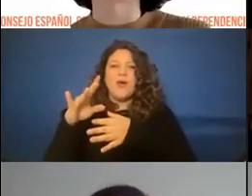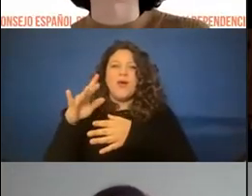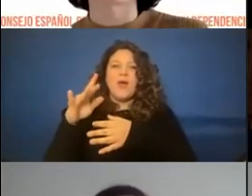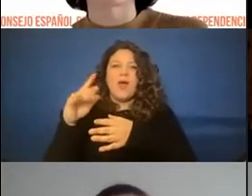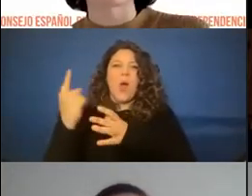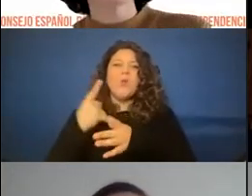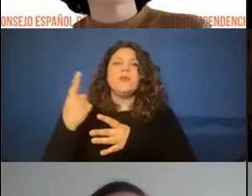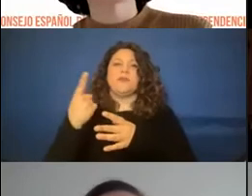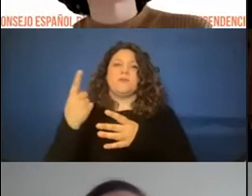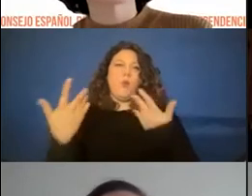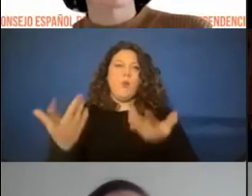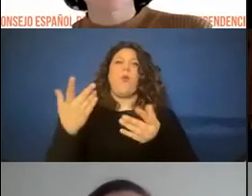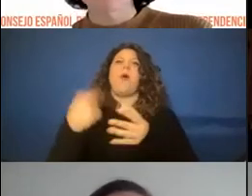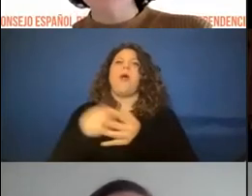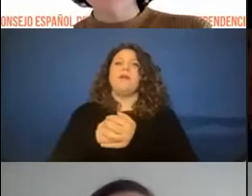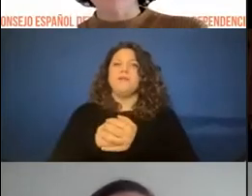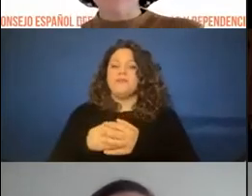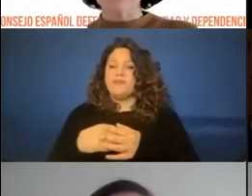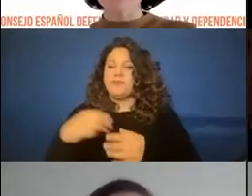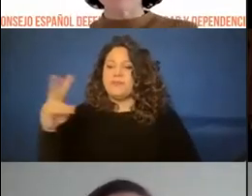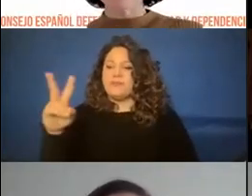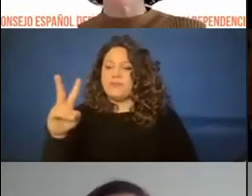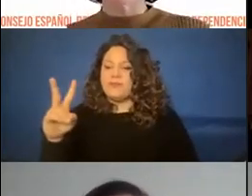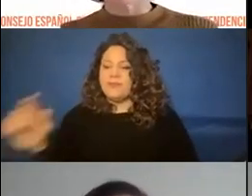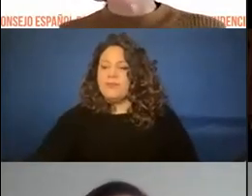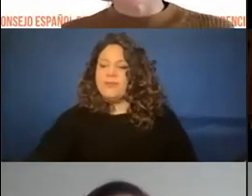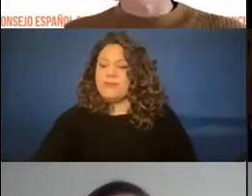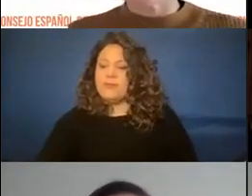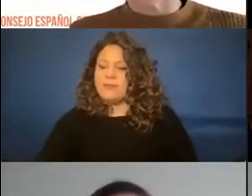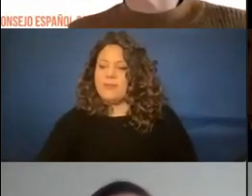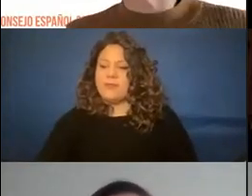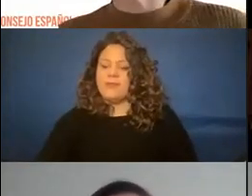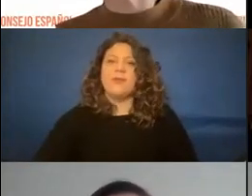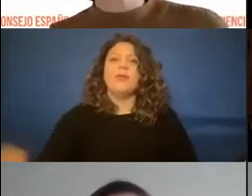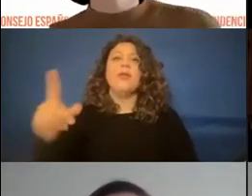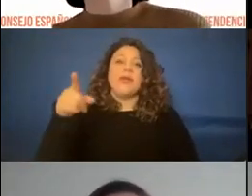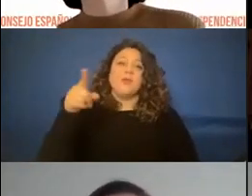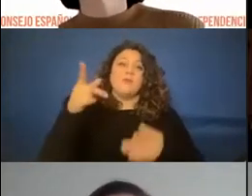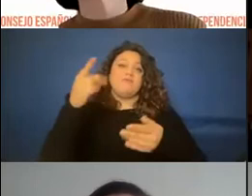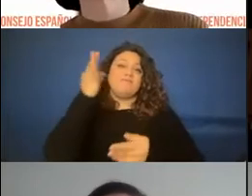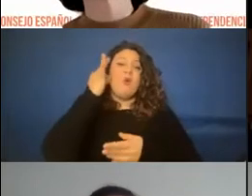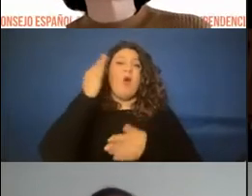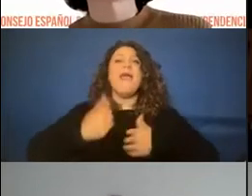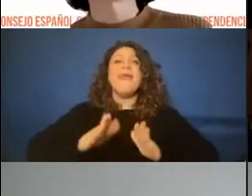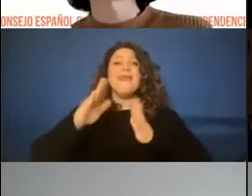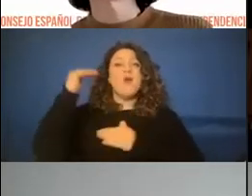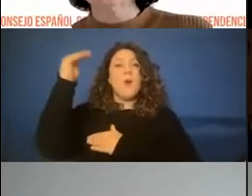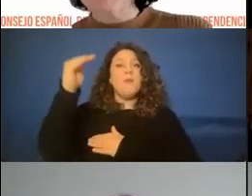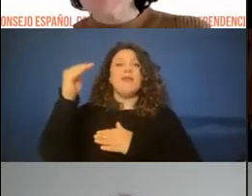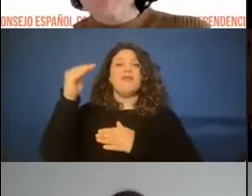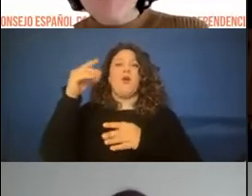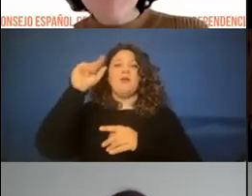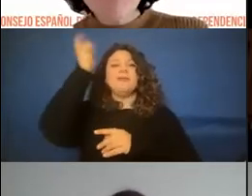psicóloga, bloguera, madre de familia numerosa, entre otras cosas, cuyo hijo mayor, Rodri, tiene trastorno del espectro